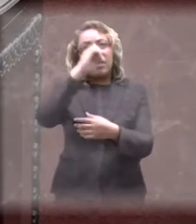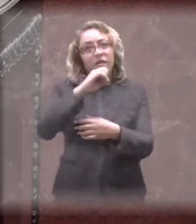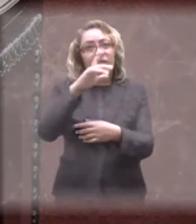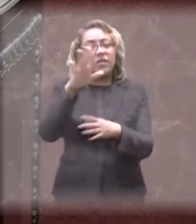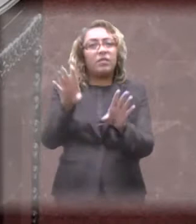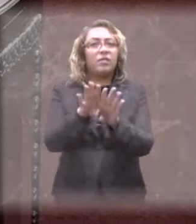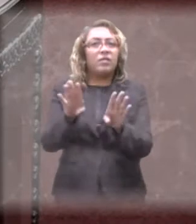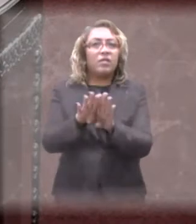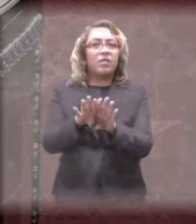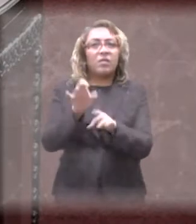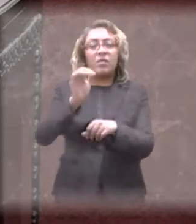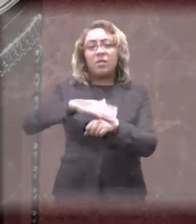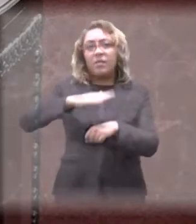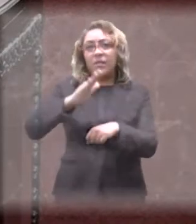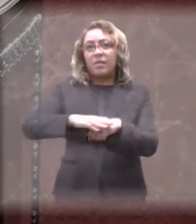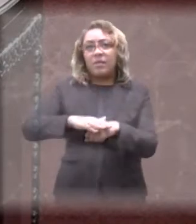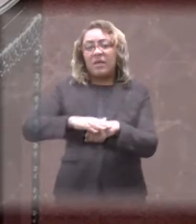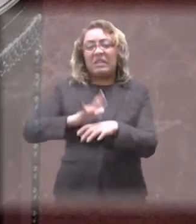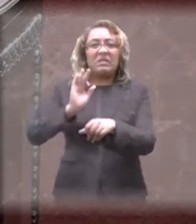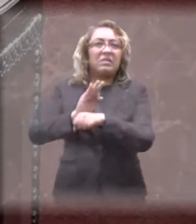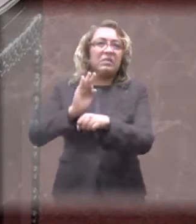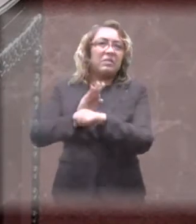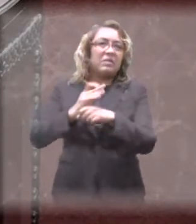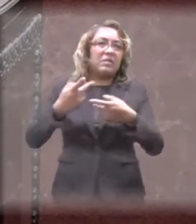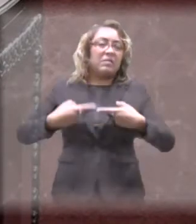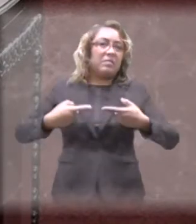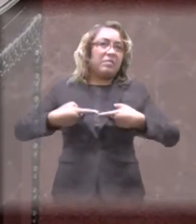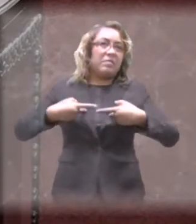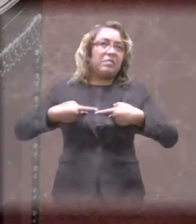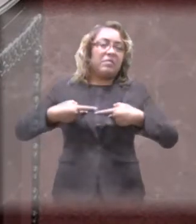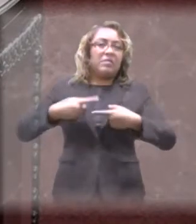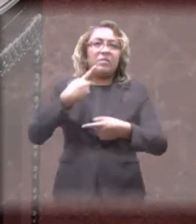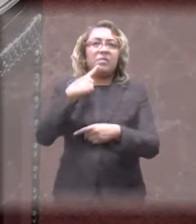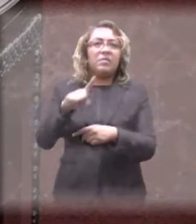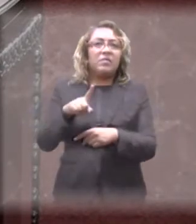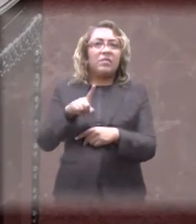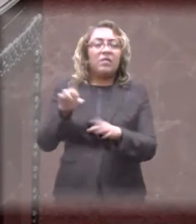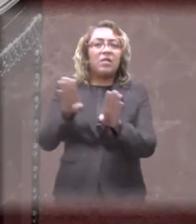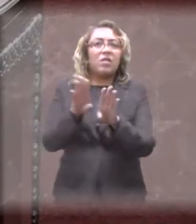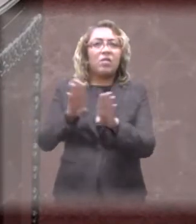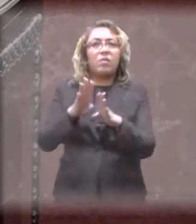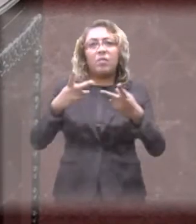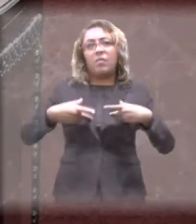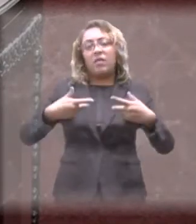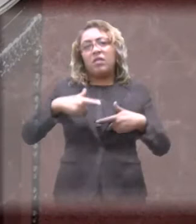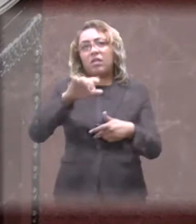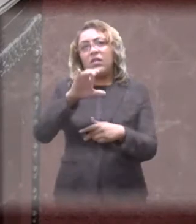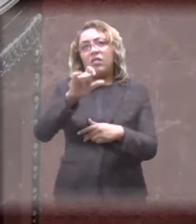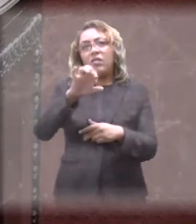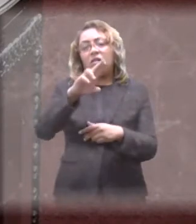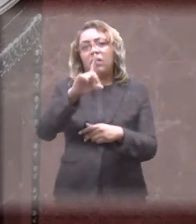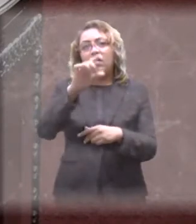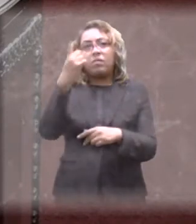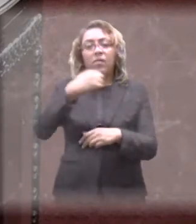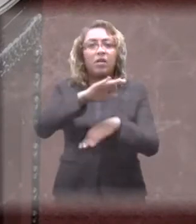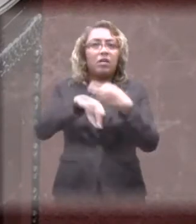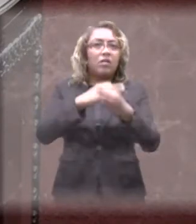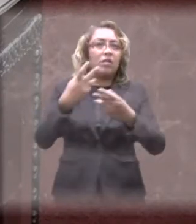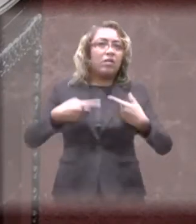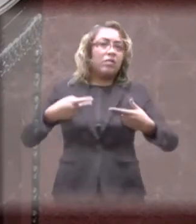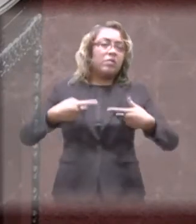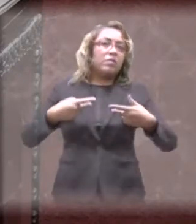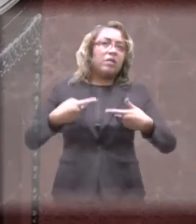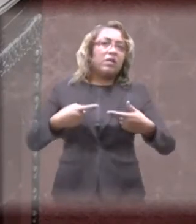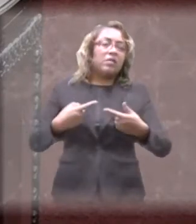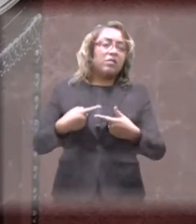las acciones penales autoritarias contra ciudadanos como Leonardo García Vázquez y un elemento fundamental para que los funcionarios se amparen